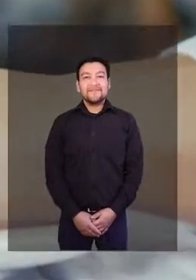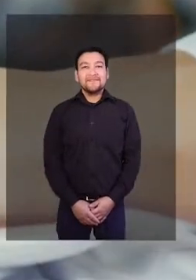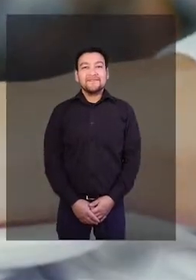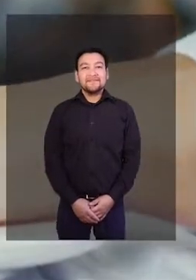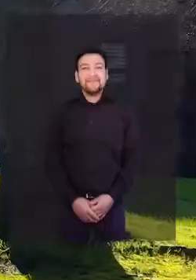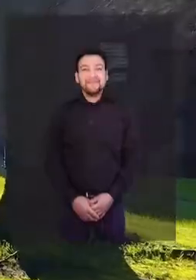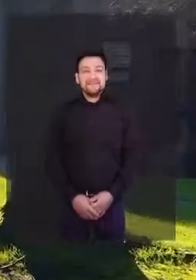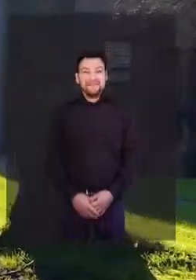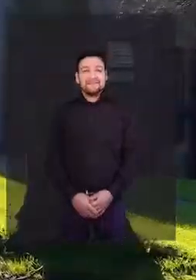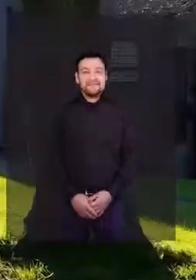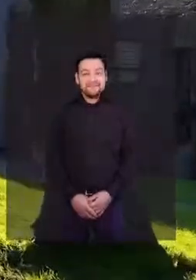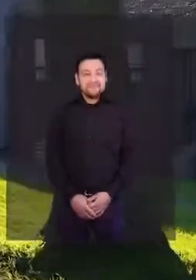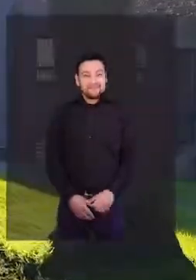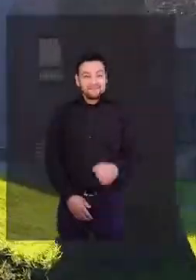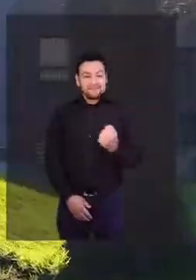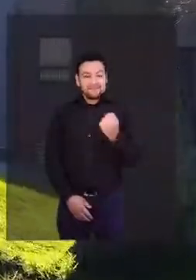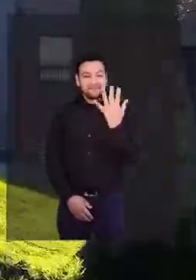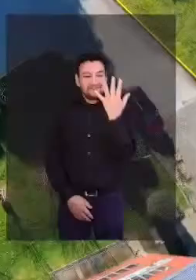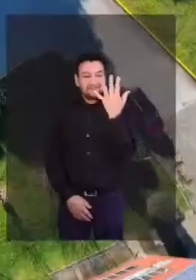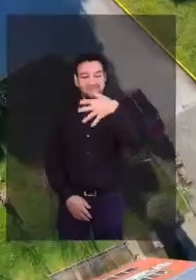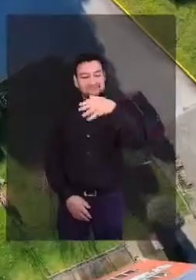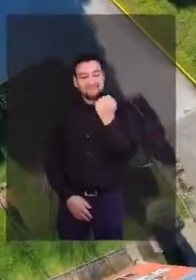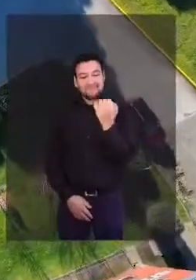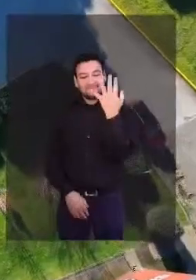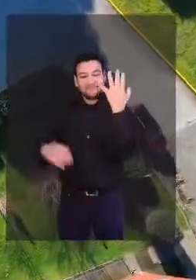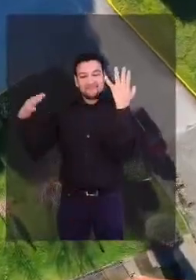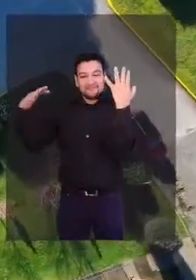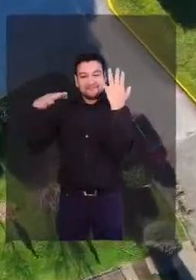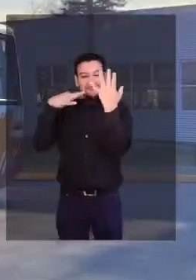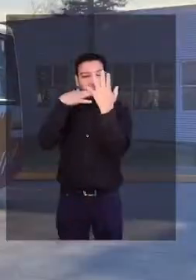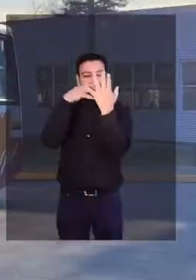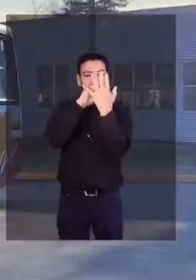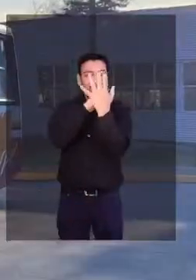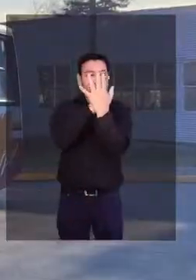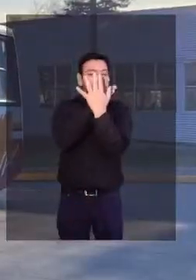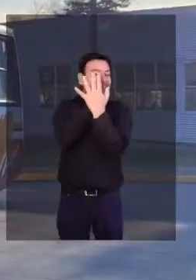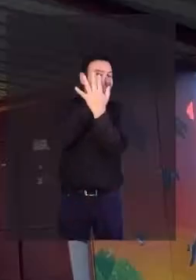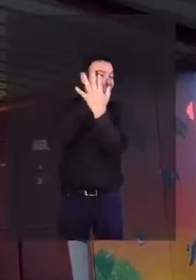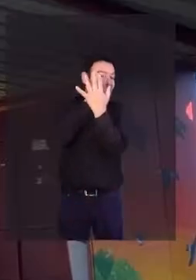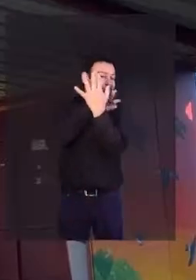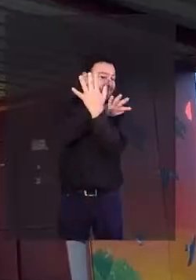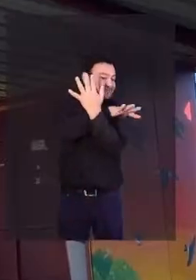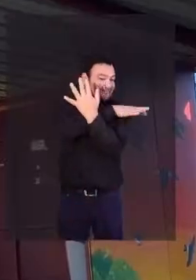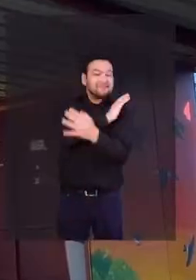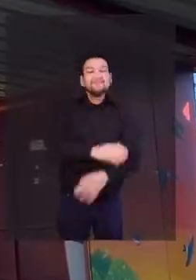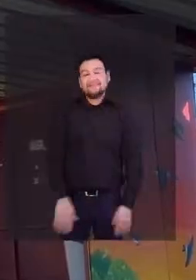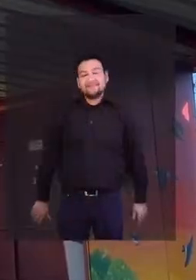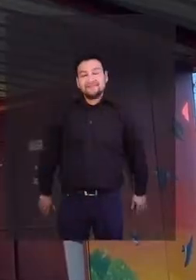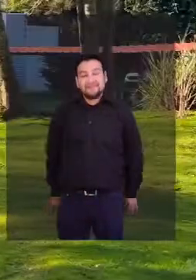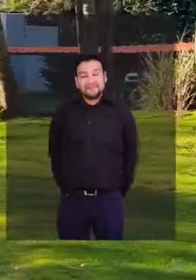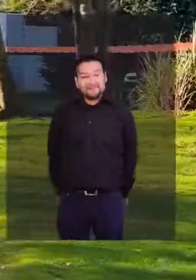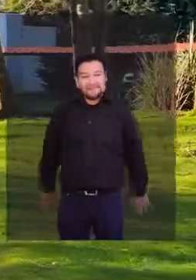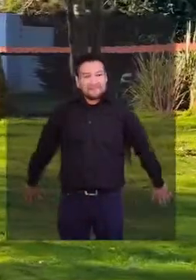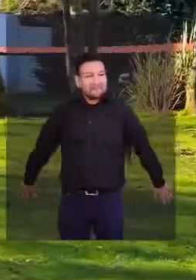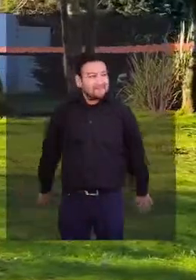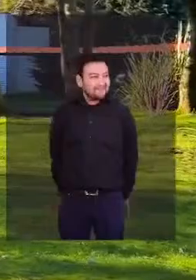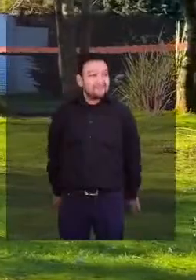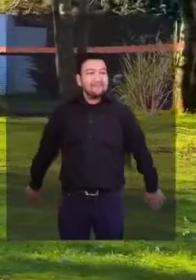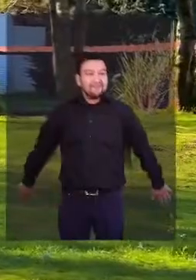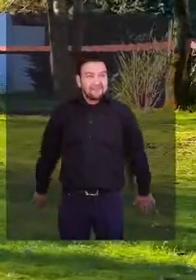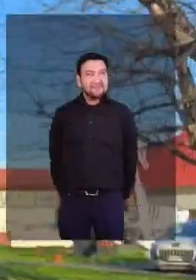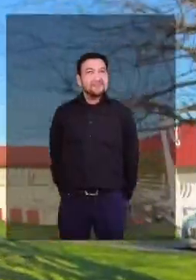En nuestras aulas fomentamos la pasión y la excelencia, cultivando habilidades y talentos. Lideramos